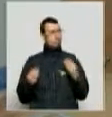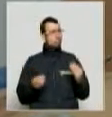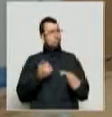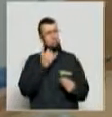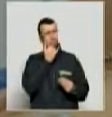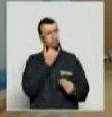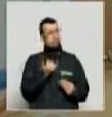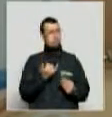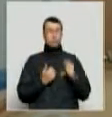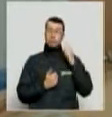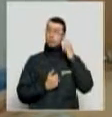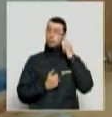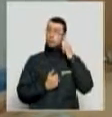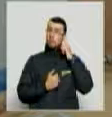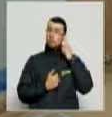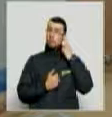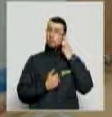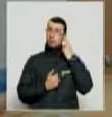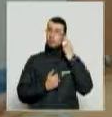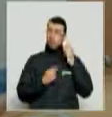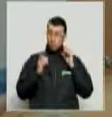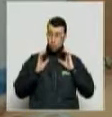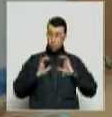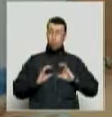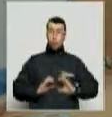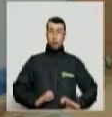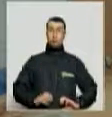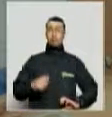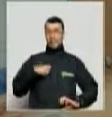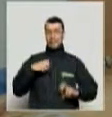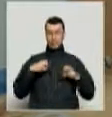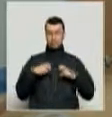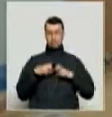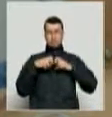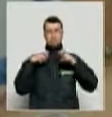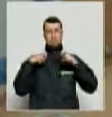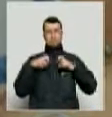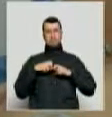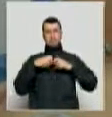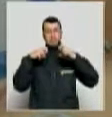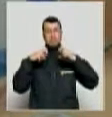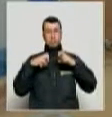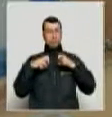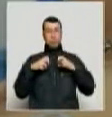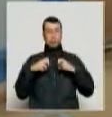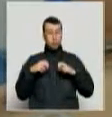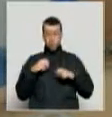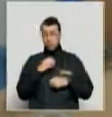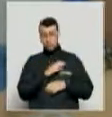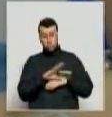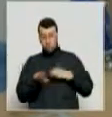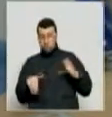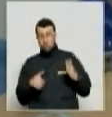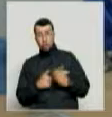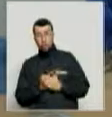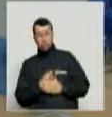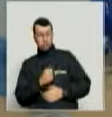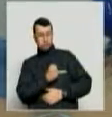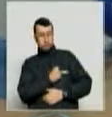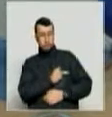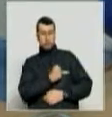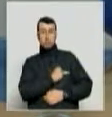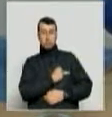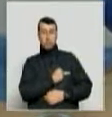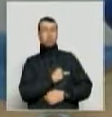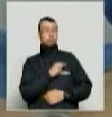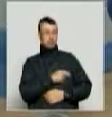Claro. El cuerpo humano funciona con un potencial eléctrico, o sea, con una carga eléctrica, y si algún órgano funciona con esa carga más, es el corazón. El corazón funciona gracias